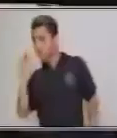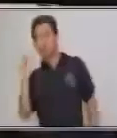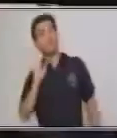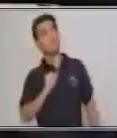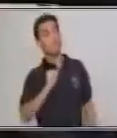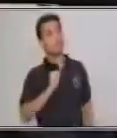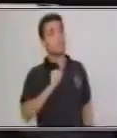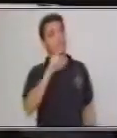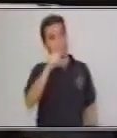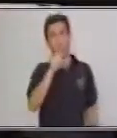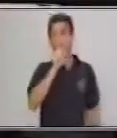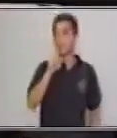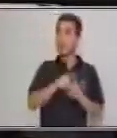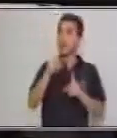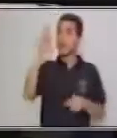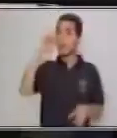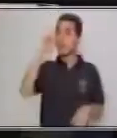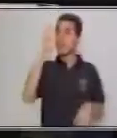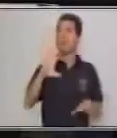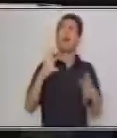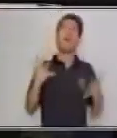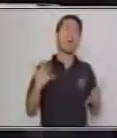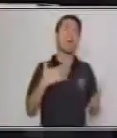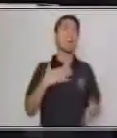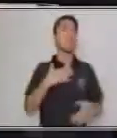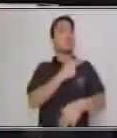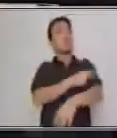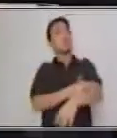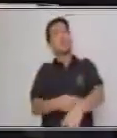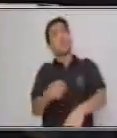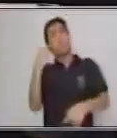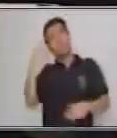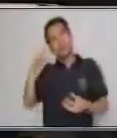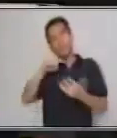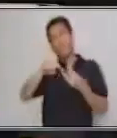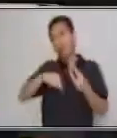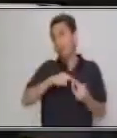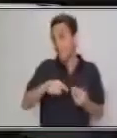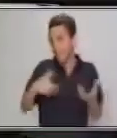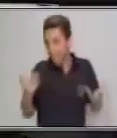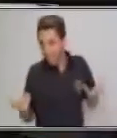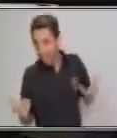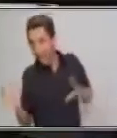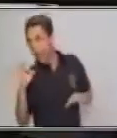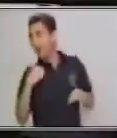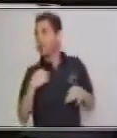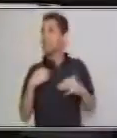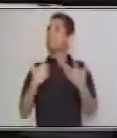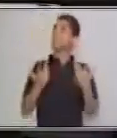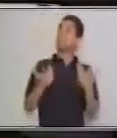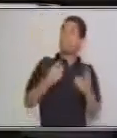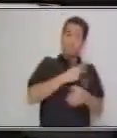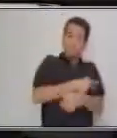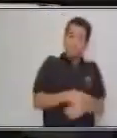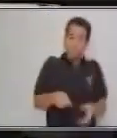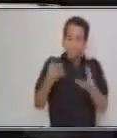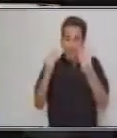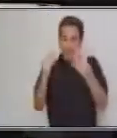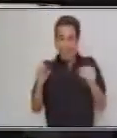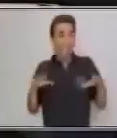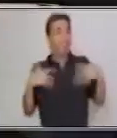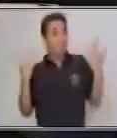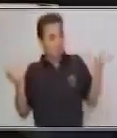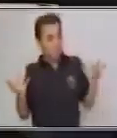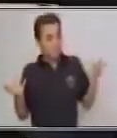historias son las familiares, esas historias muy chistosas o muy de miedo que pueden compartir entre ustedes.